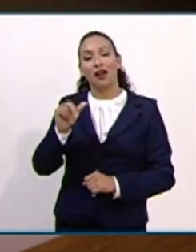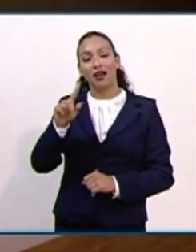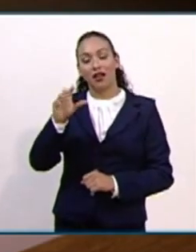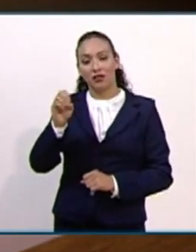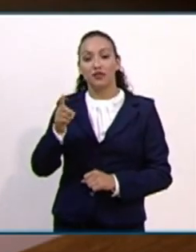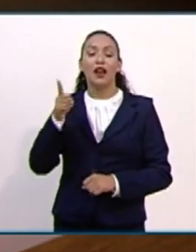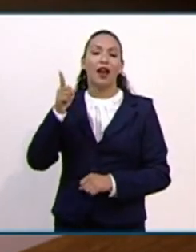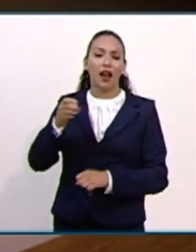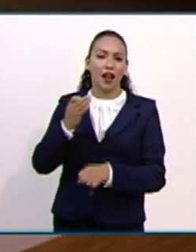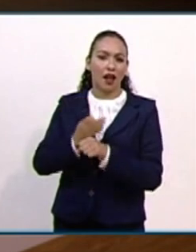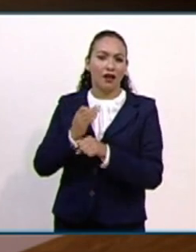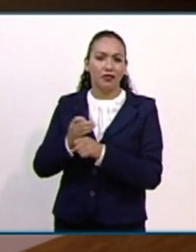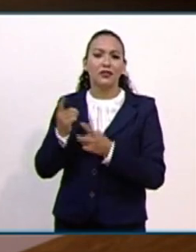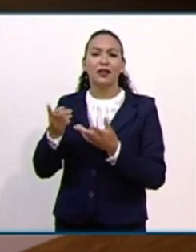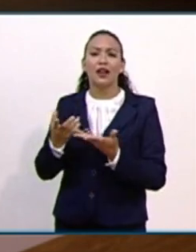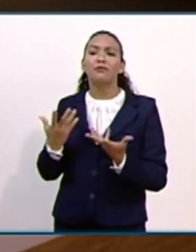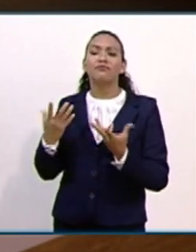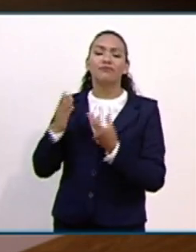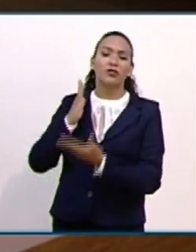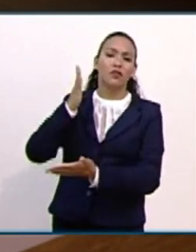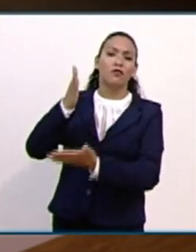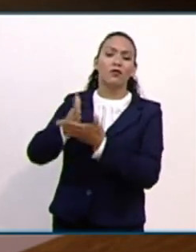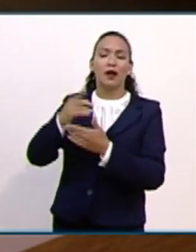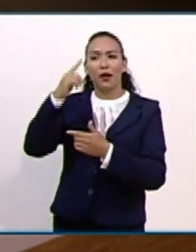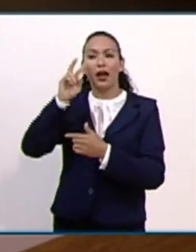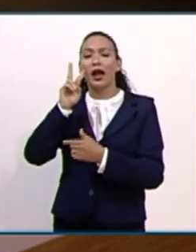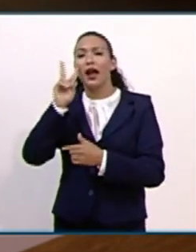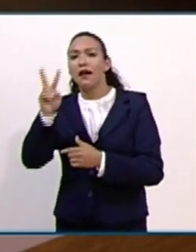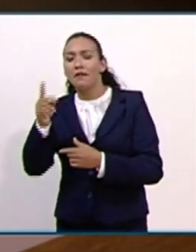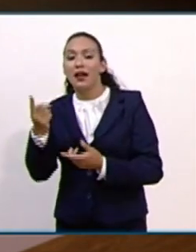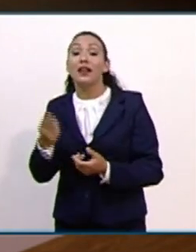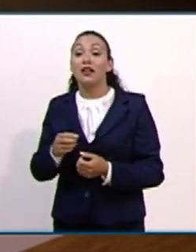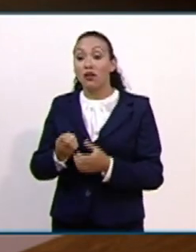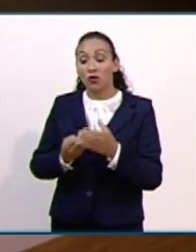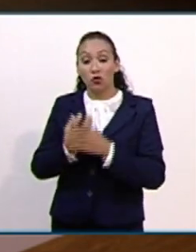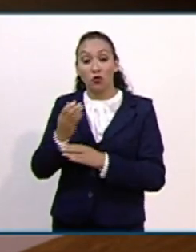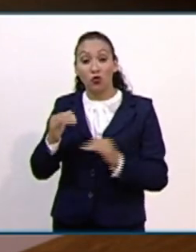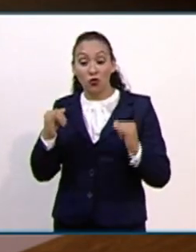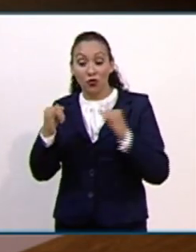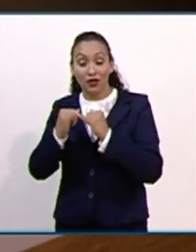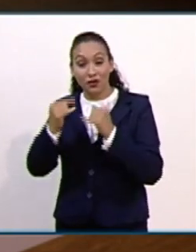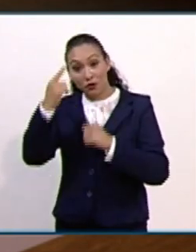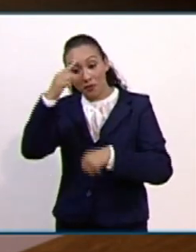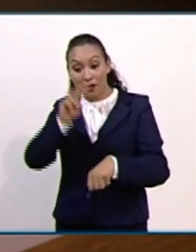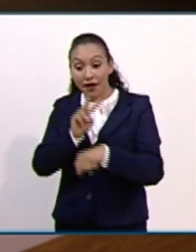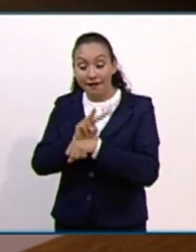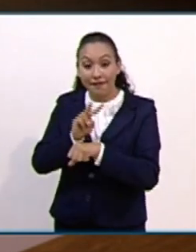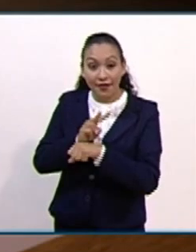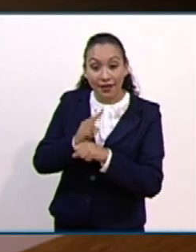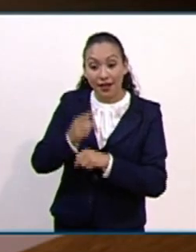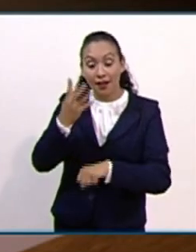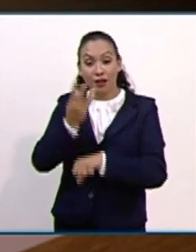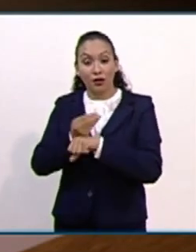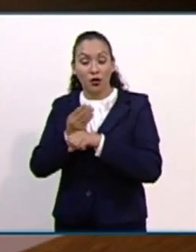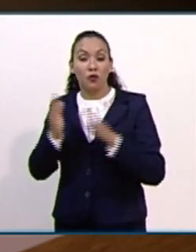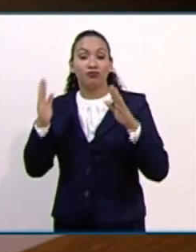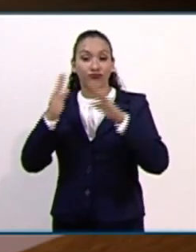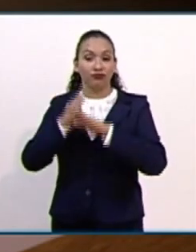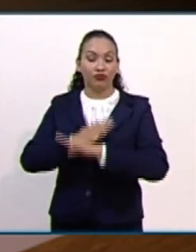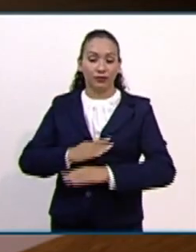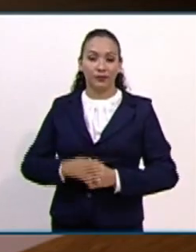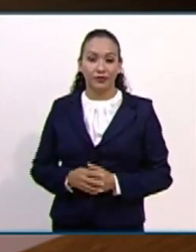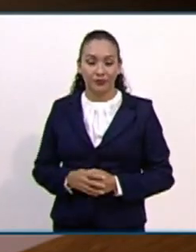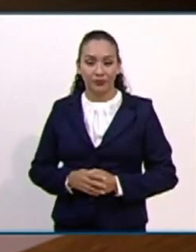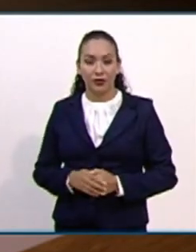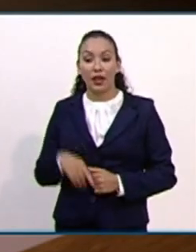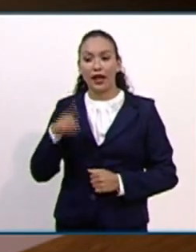donde estuvo precisamente con motivo de la instalación del Consejo Nacional de Mecanismos Alternativos de Solución de Controversias,